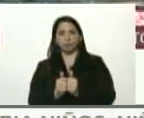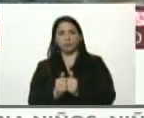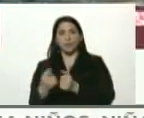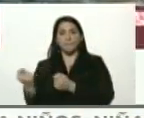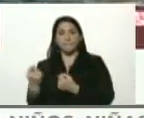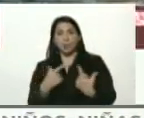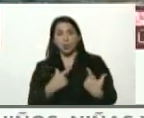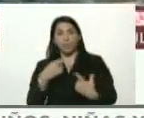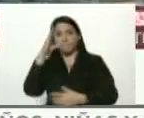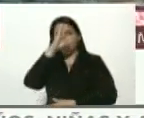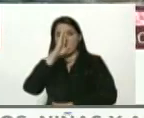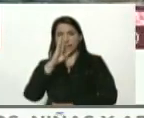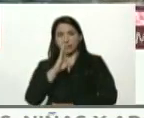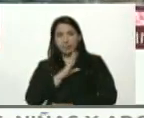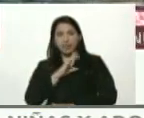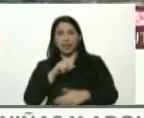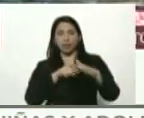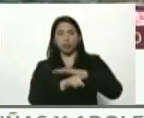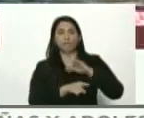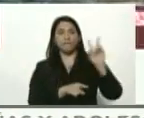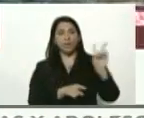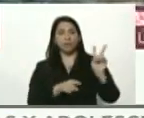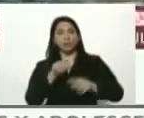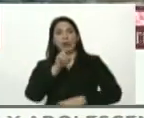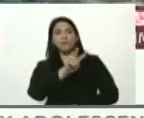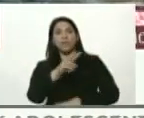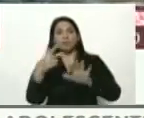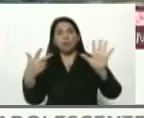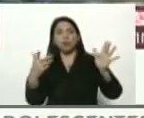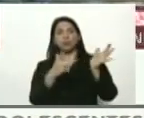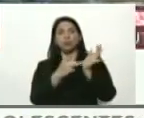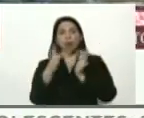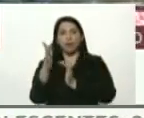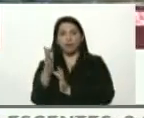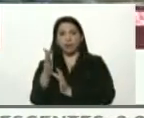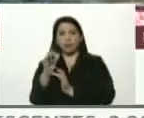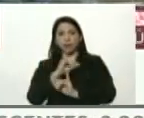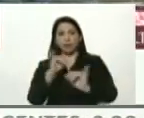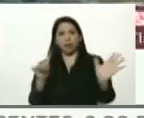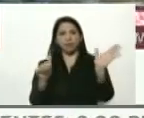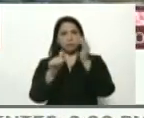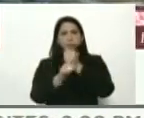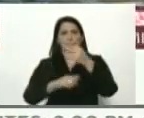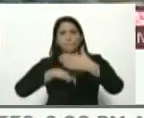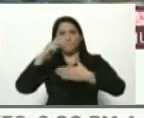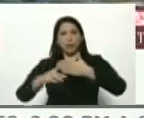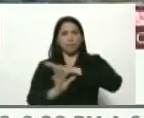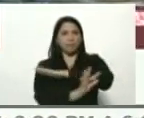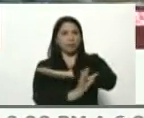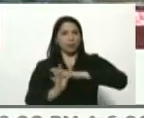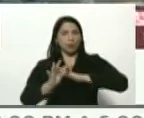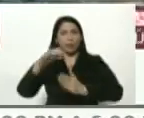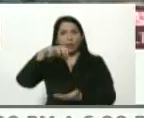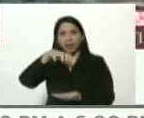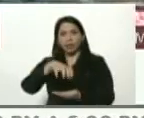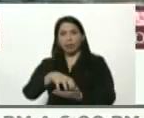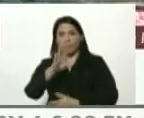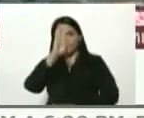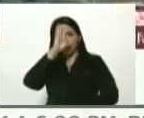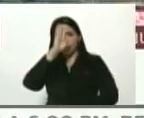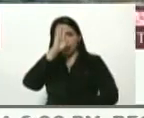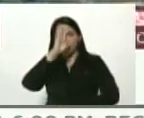procedente de Brasil. Entró a Venezuela el 28 de abril. Fue captado en el plan fronterizo del estado